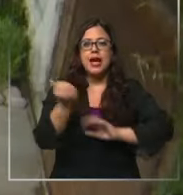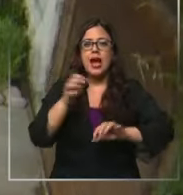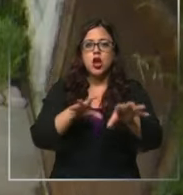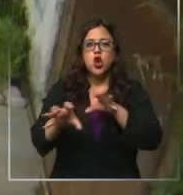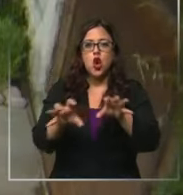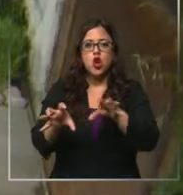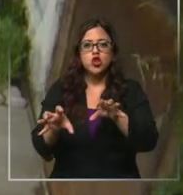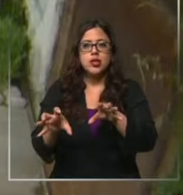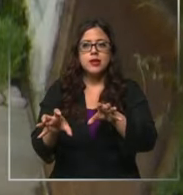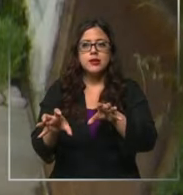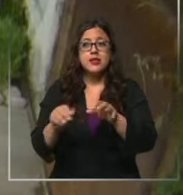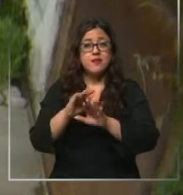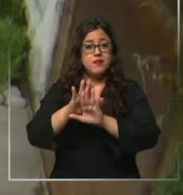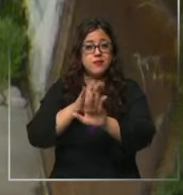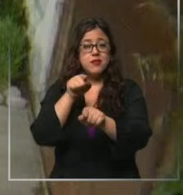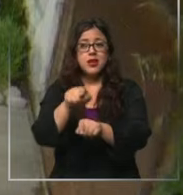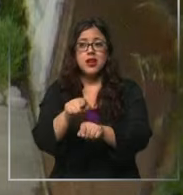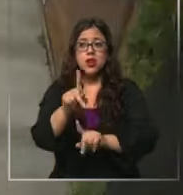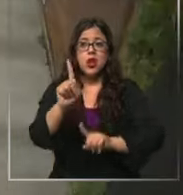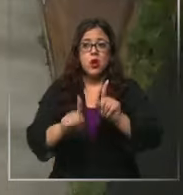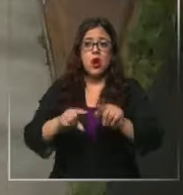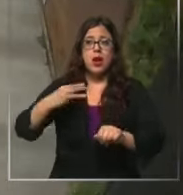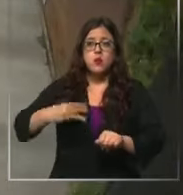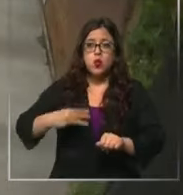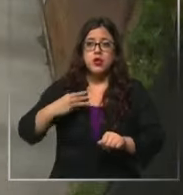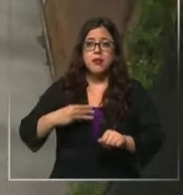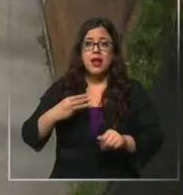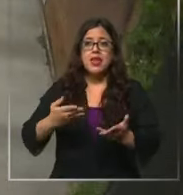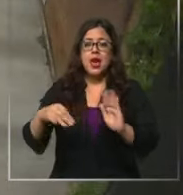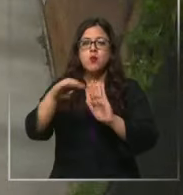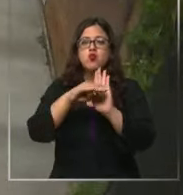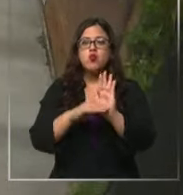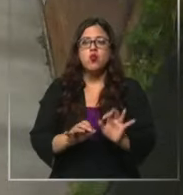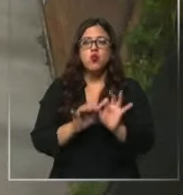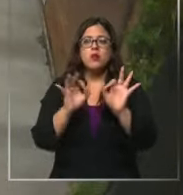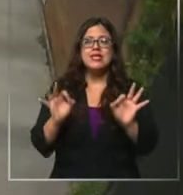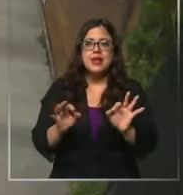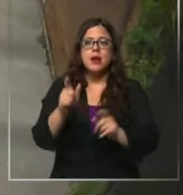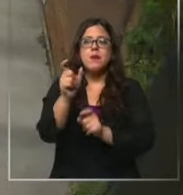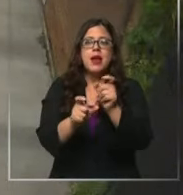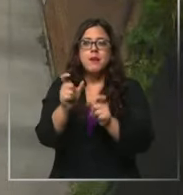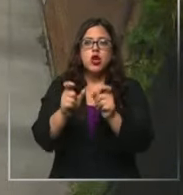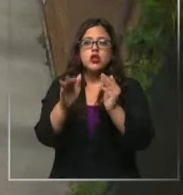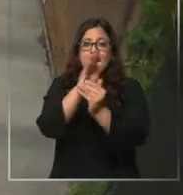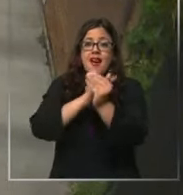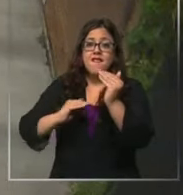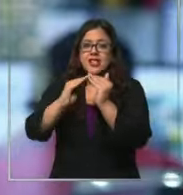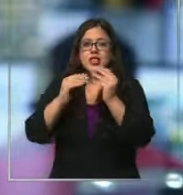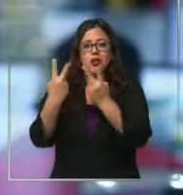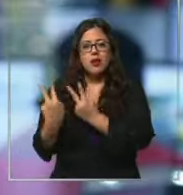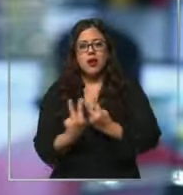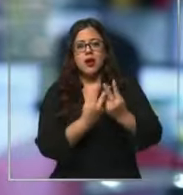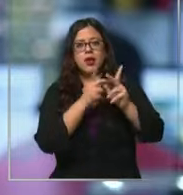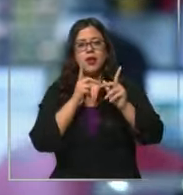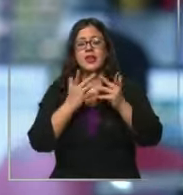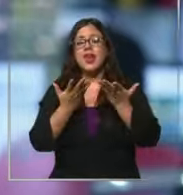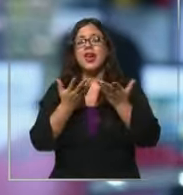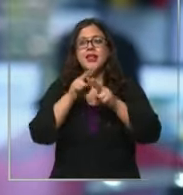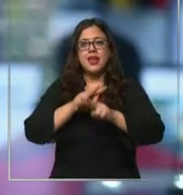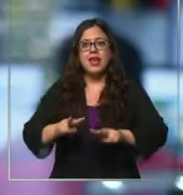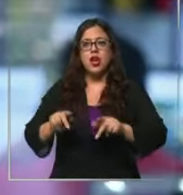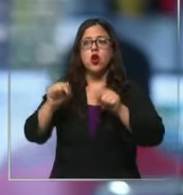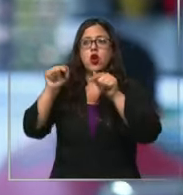de valor. Para evitar esto, algunos municipios tienen programas especiales para que sus vecinos viajen tranquilos. Tenemos este programa que se